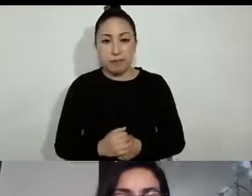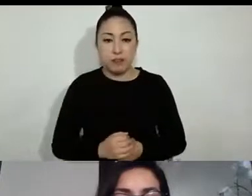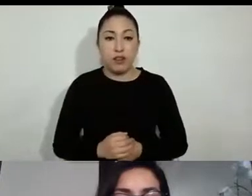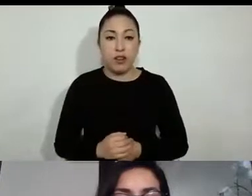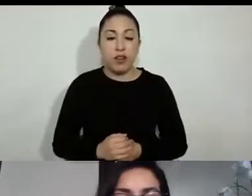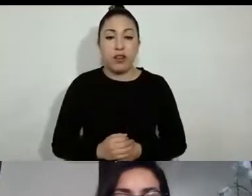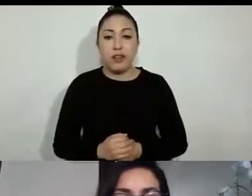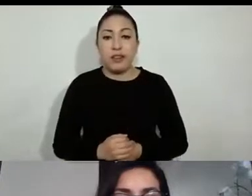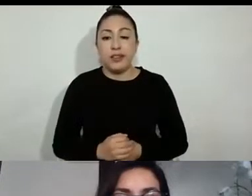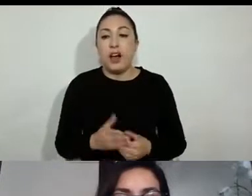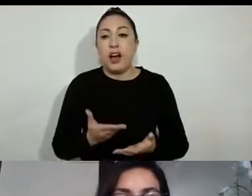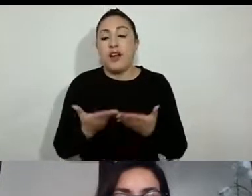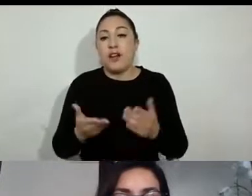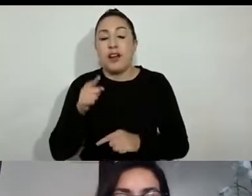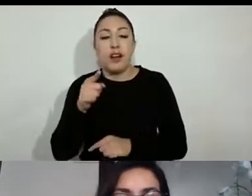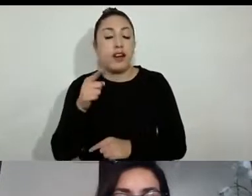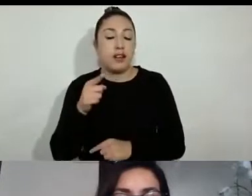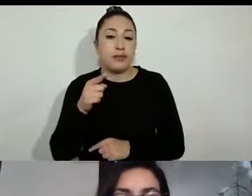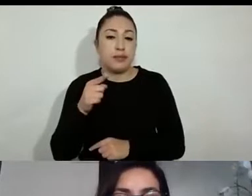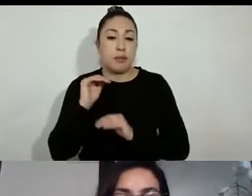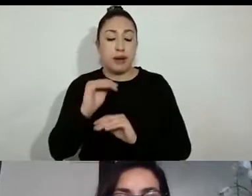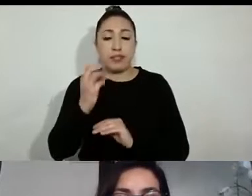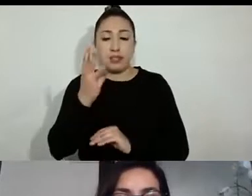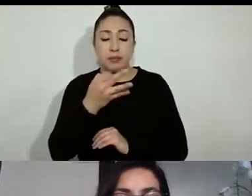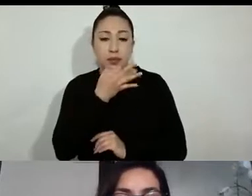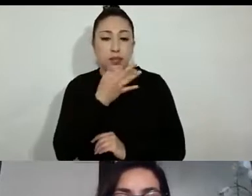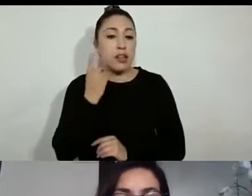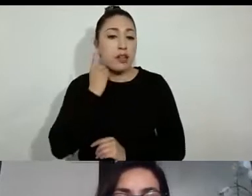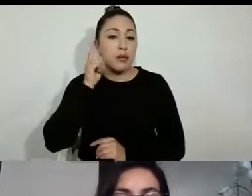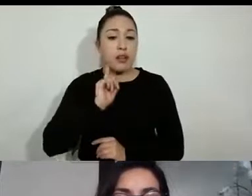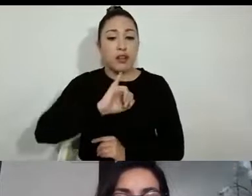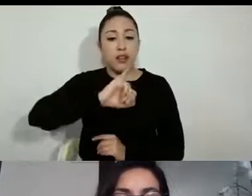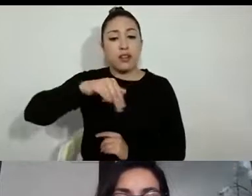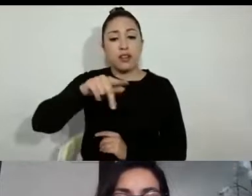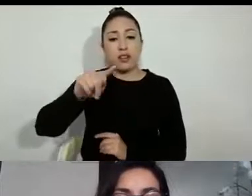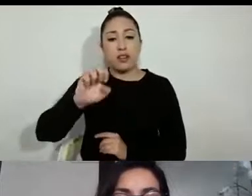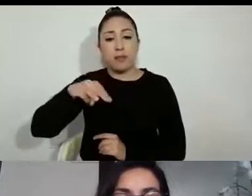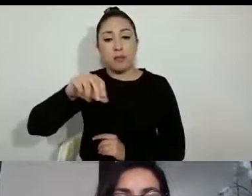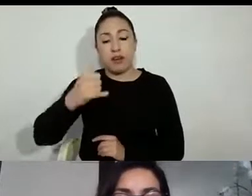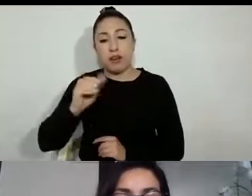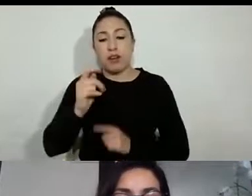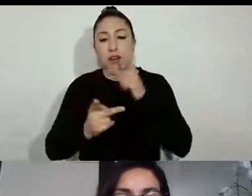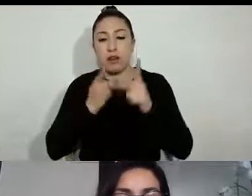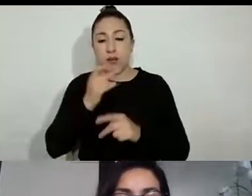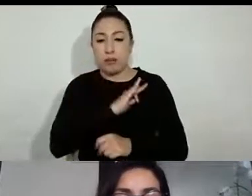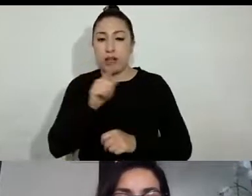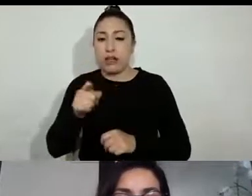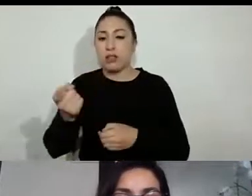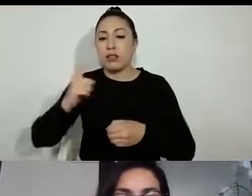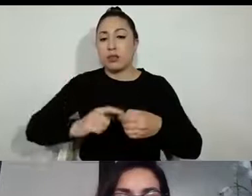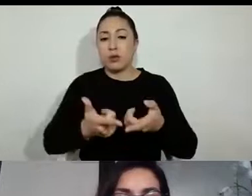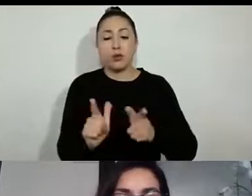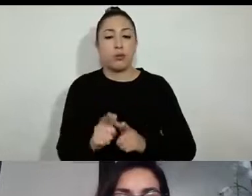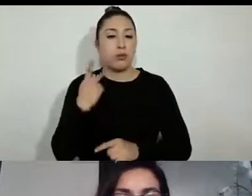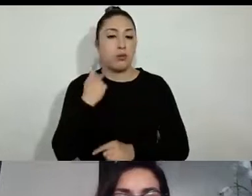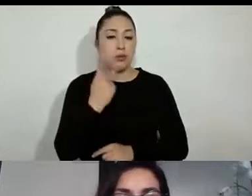concedemos entonces el uso de la palabra hasta por 3 minutos a la diputada Janet Guerrero, del Grupo Parlamentario del Partido del